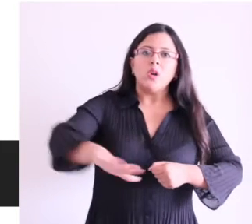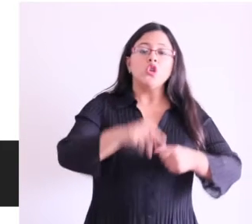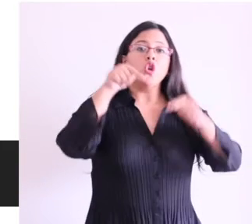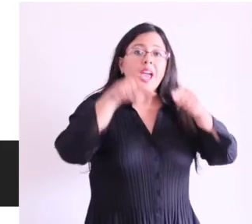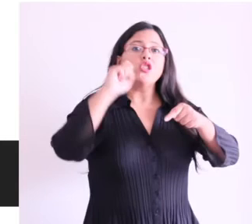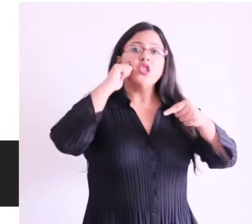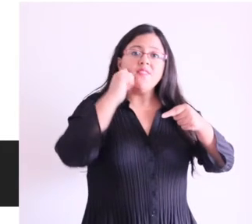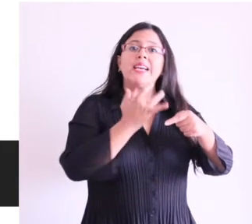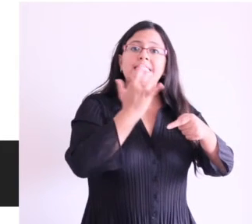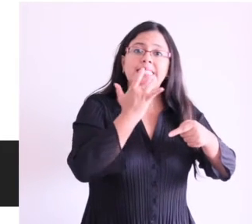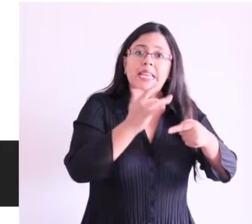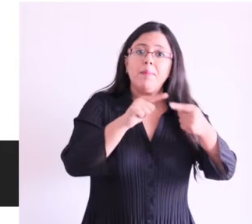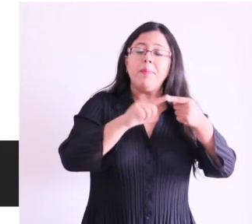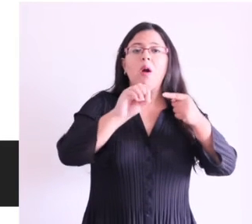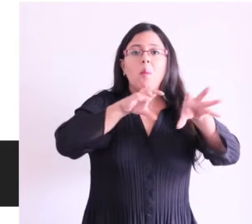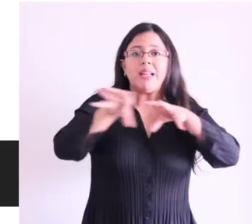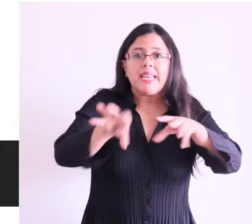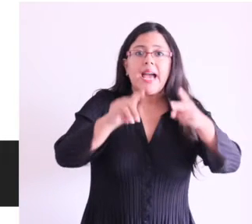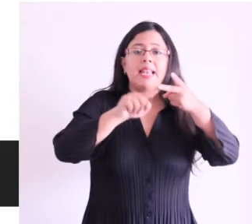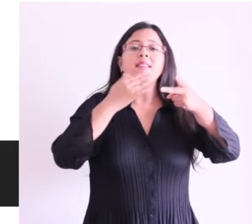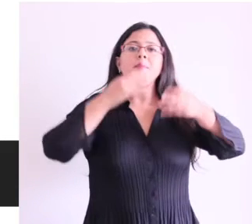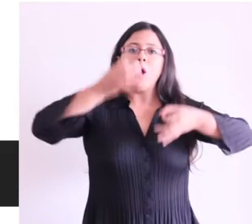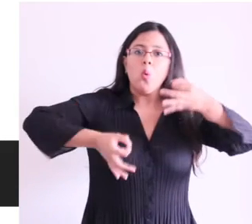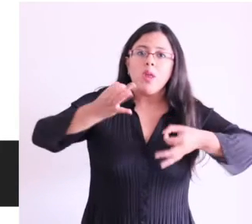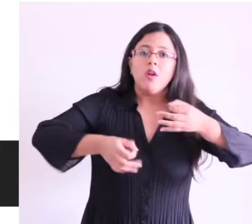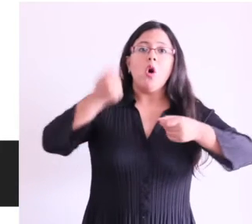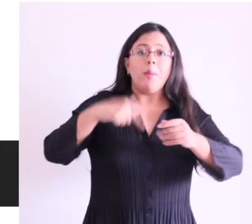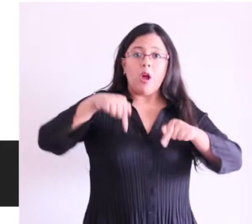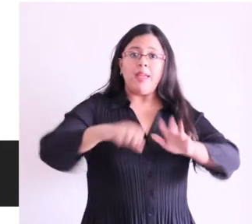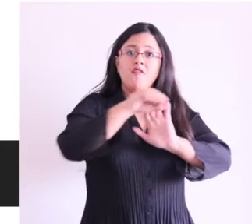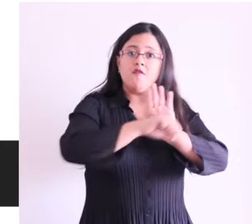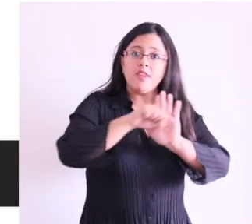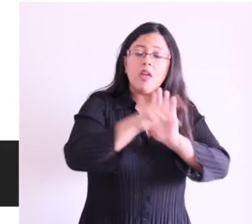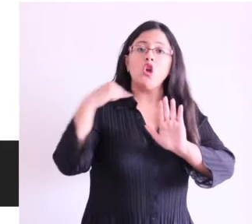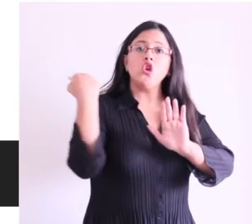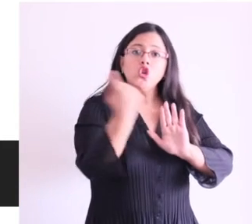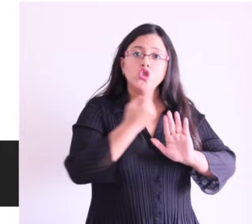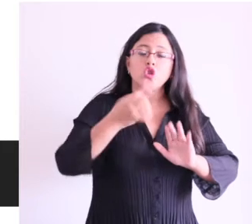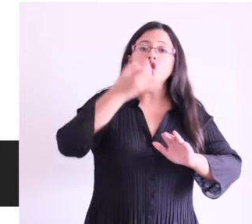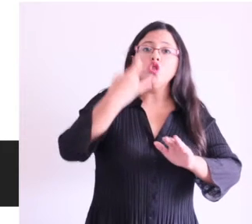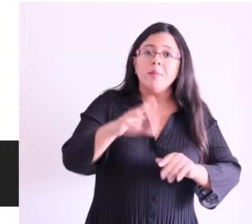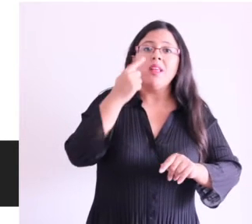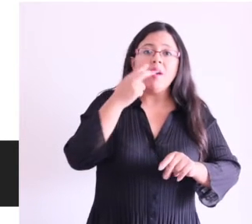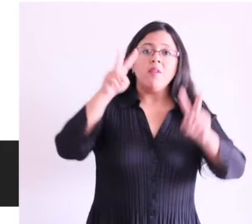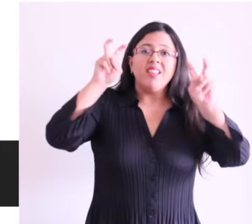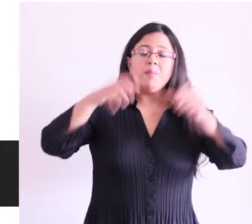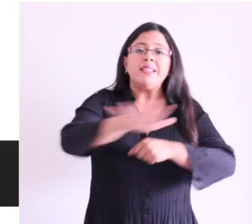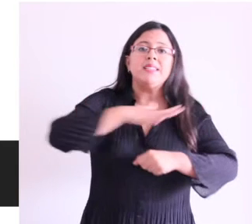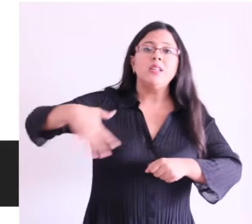clasifican en hechos simples o materiales y hechos jurídicos. En esta cápsula vamos a abordar los hechos